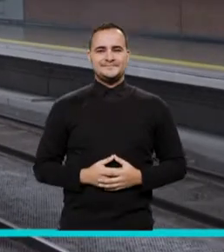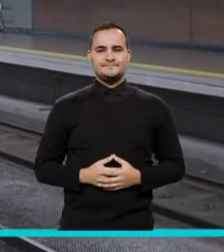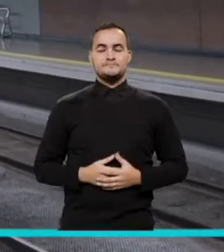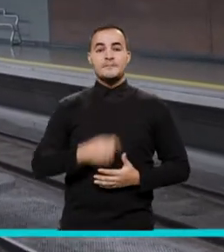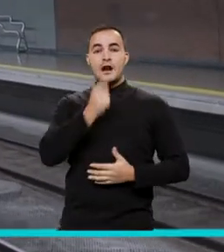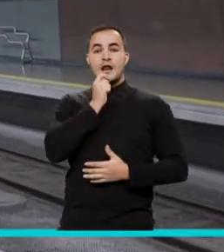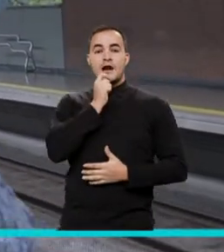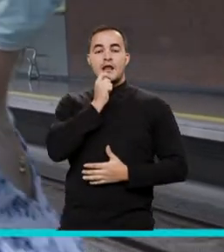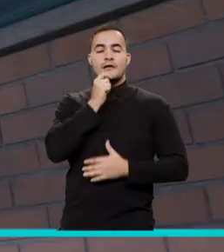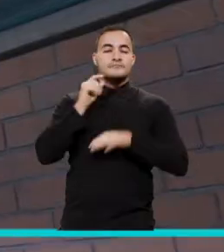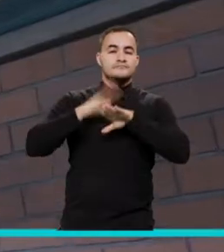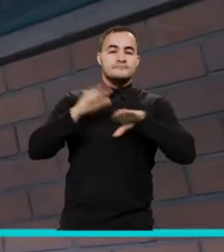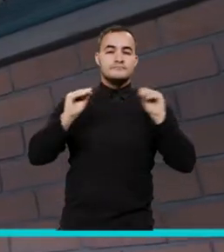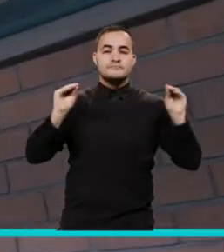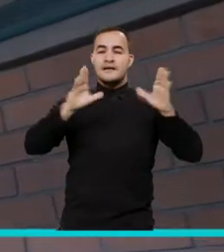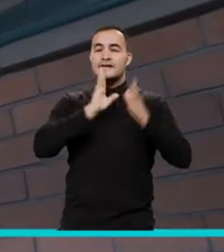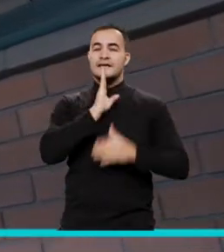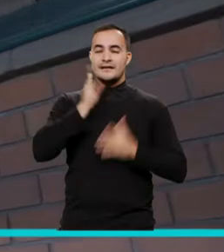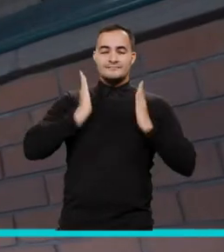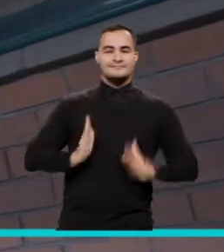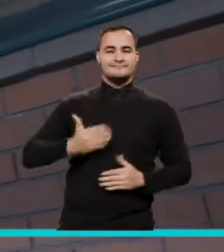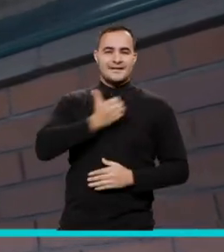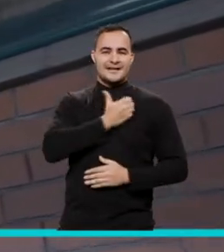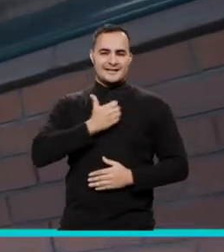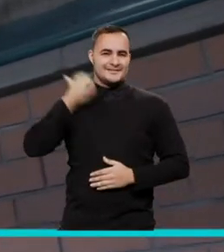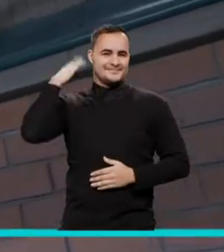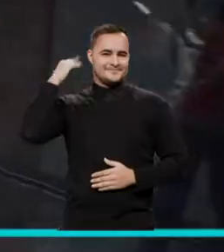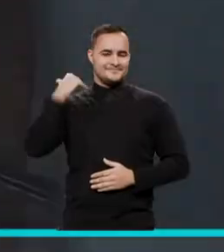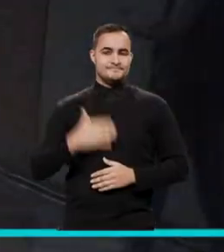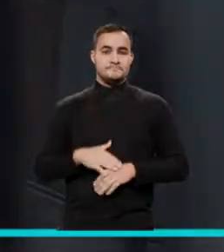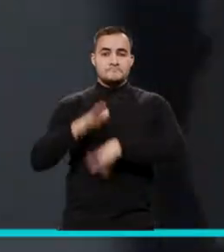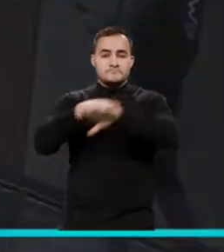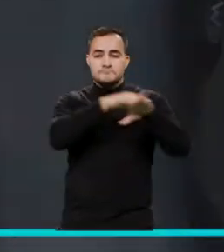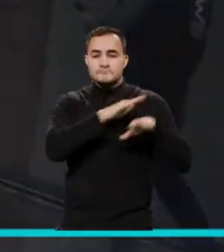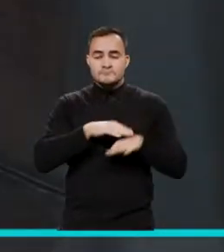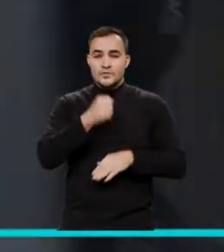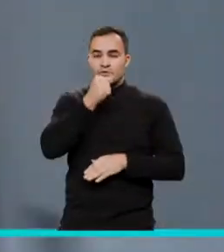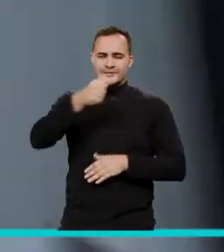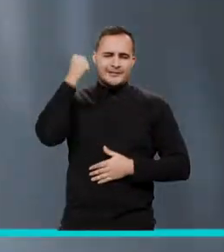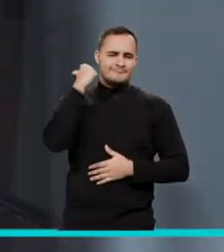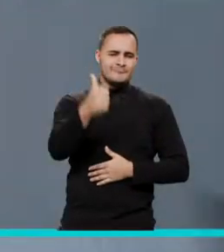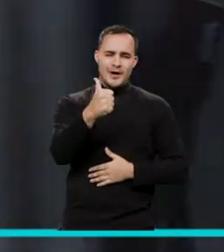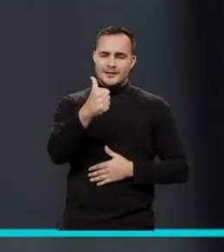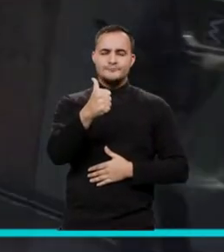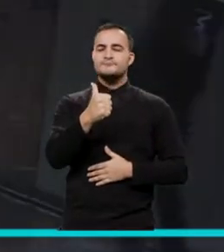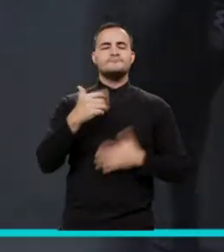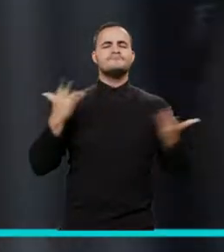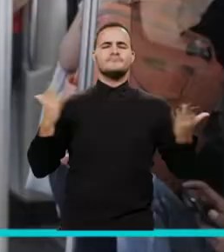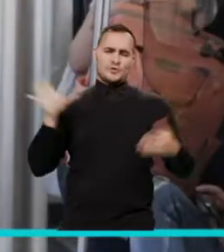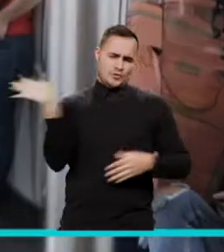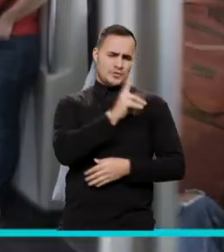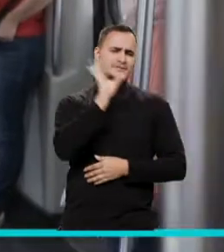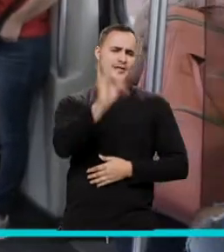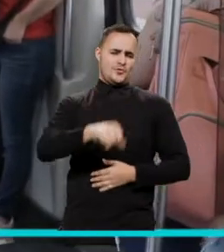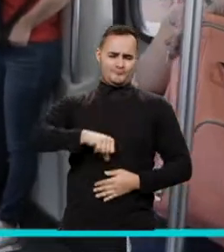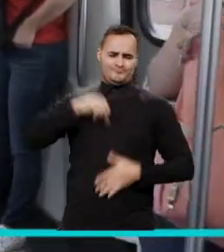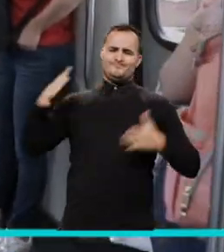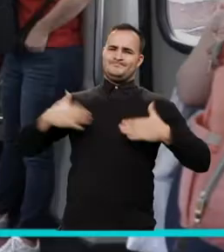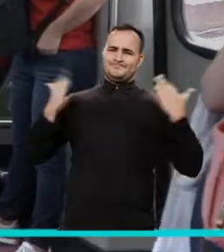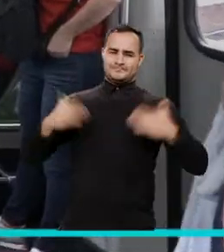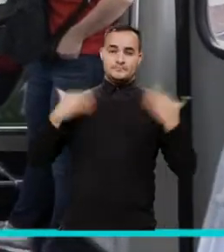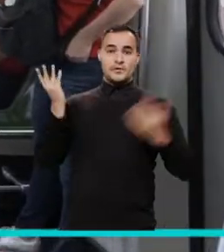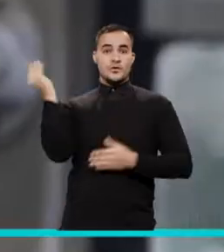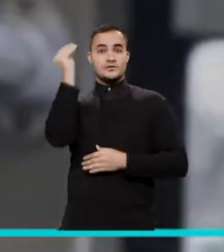Atención, les habla Daniel Quintero, alcalde de Medellín. Quiero darles una gran noticia que nos llena de orgullo. El